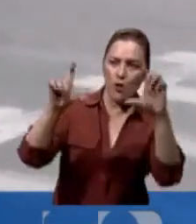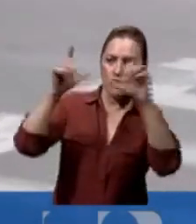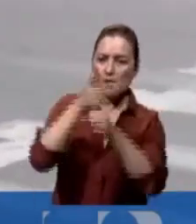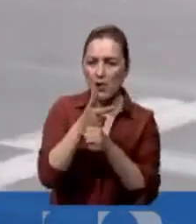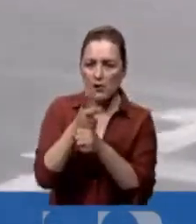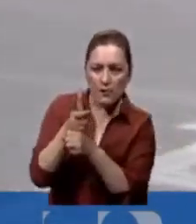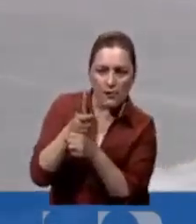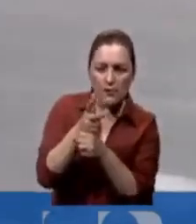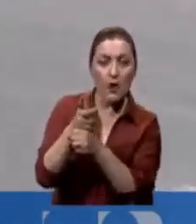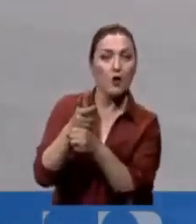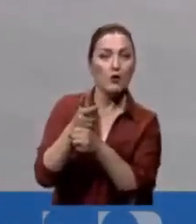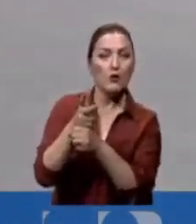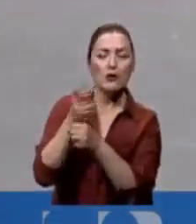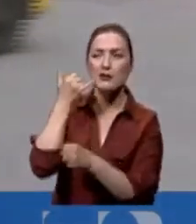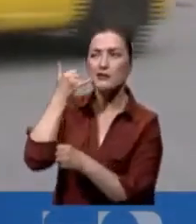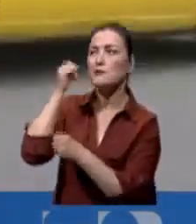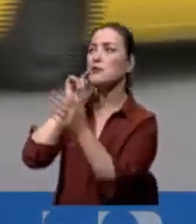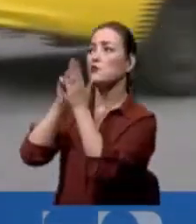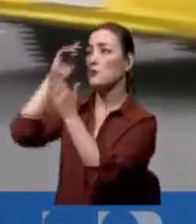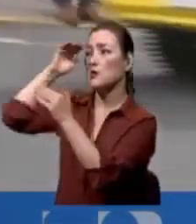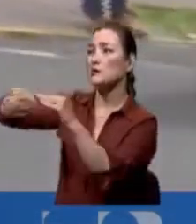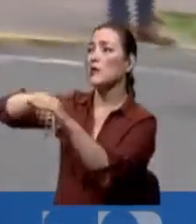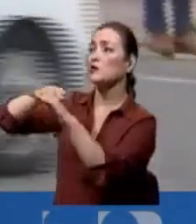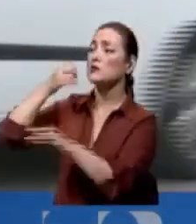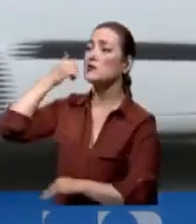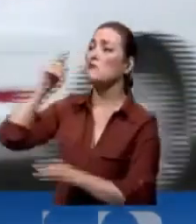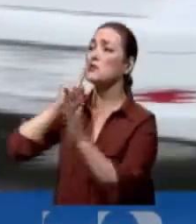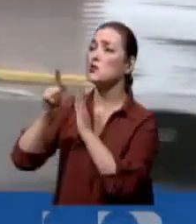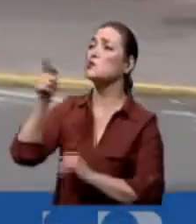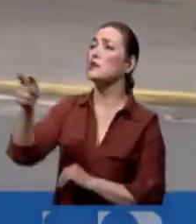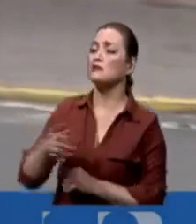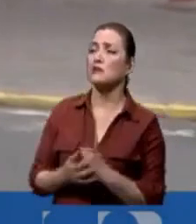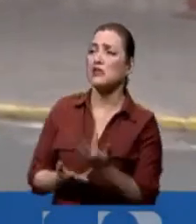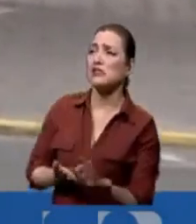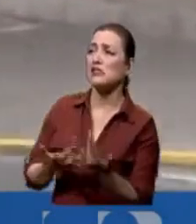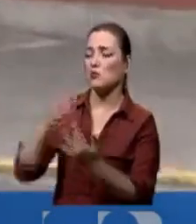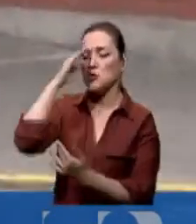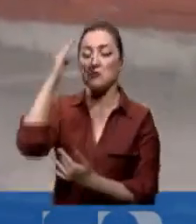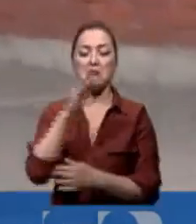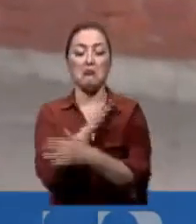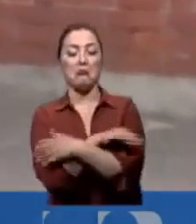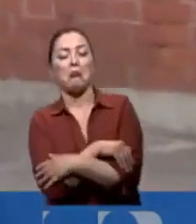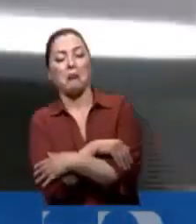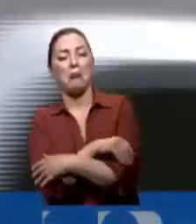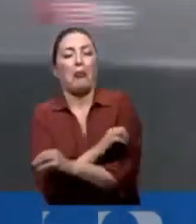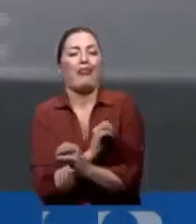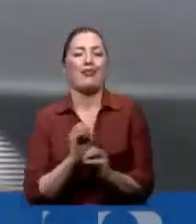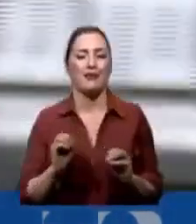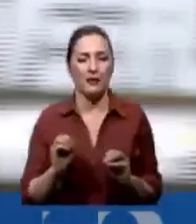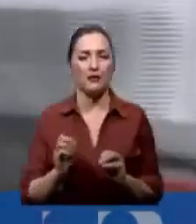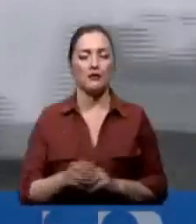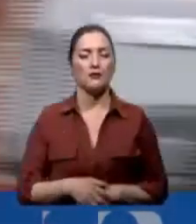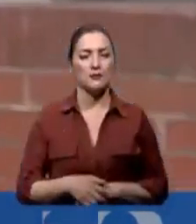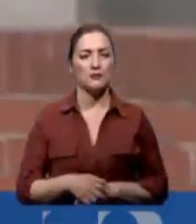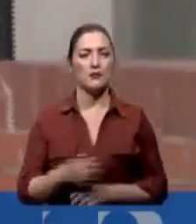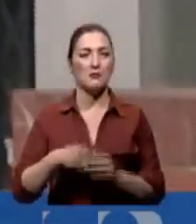videos, reportan a la Policía Nacional sobre lo sucedido, pero no se hace absolutamente nada. ¿Qué termina esto? Pues termina que